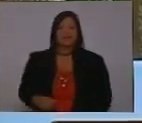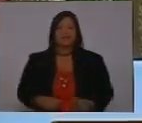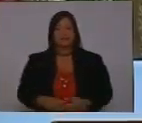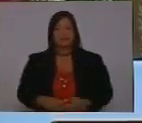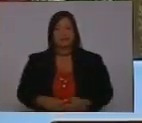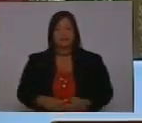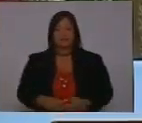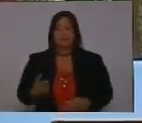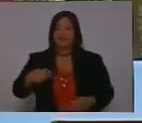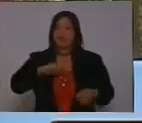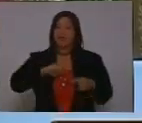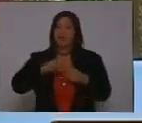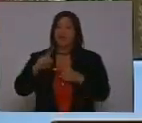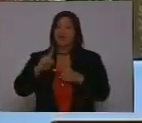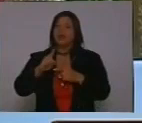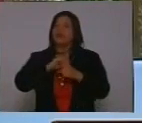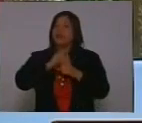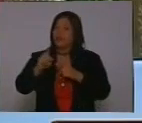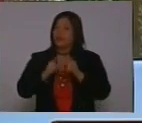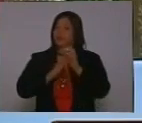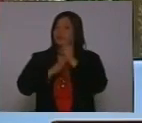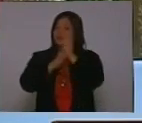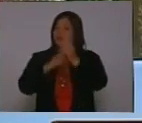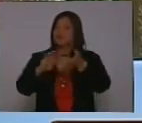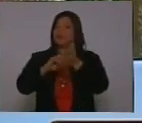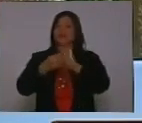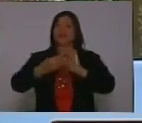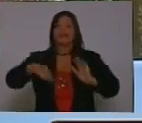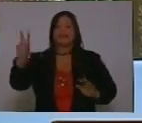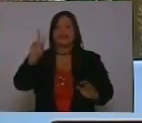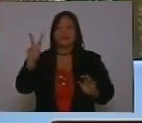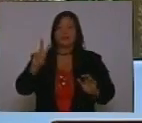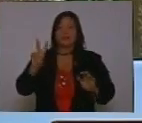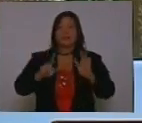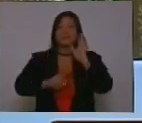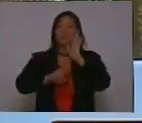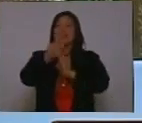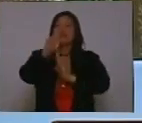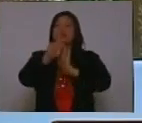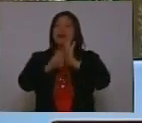No la destrucción de nuestro país, sino el desarrollo.